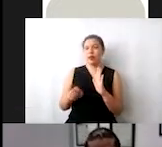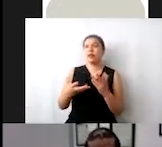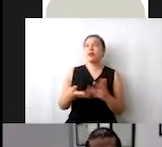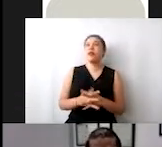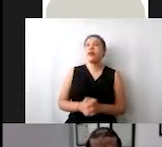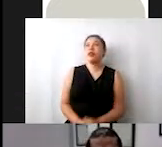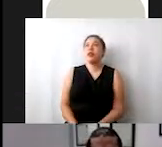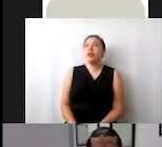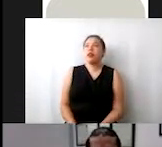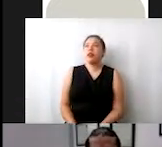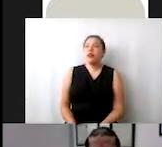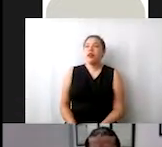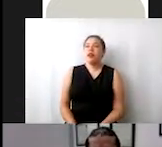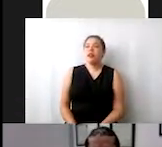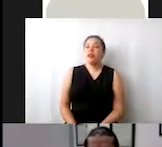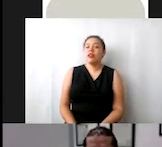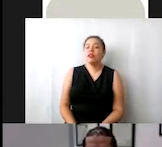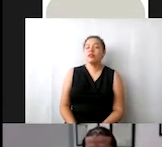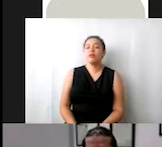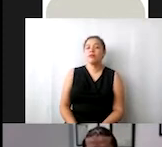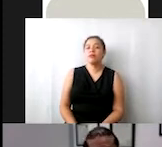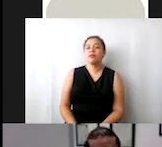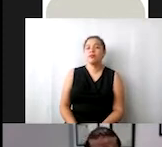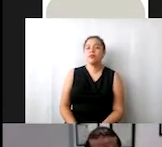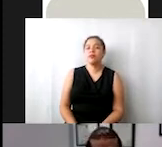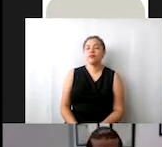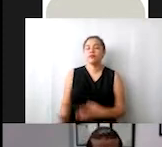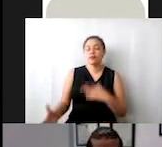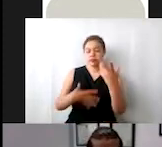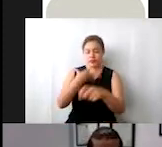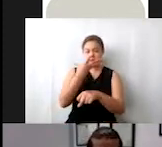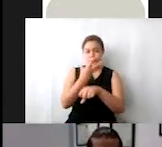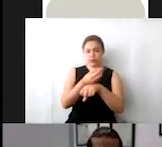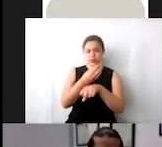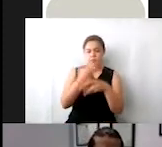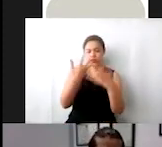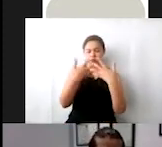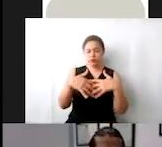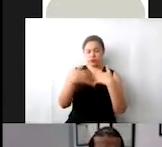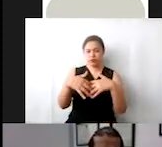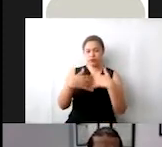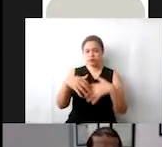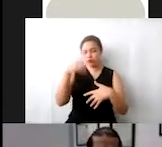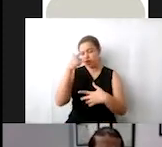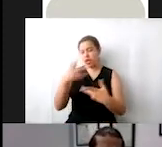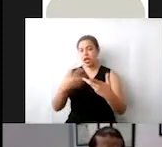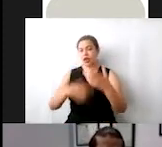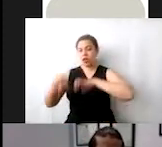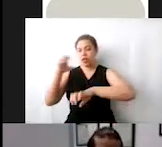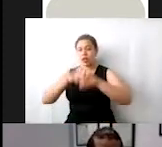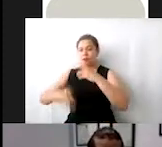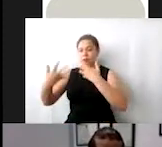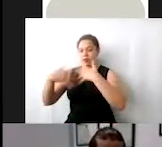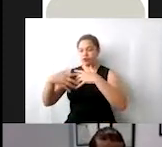el mantenimiento de maquinaria en alguna empresa industrial, ¿no?